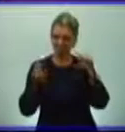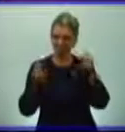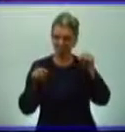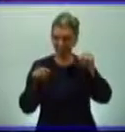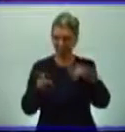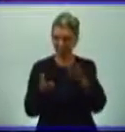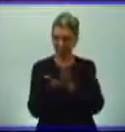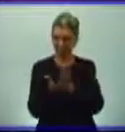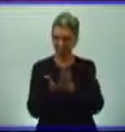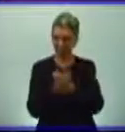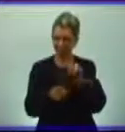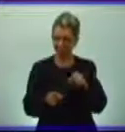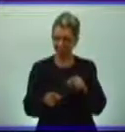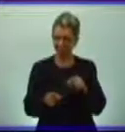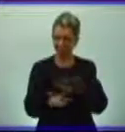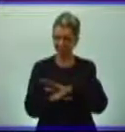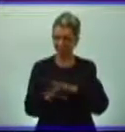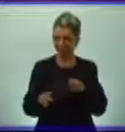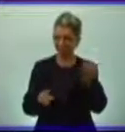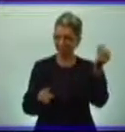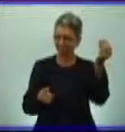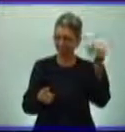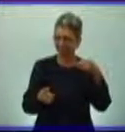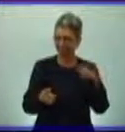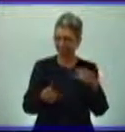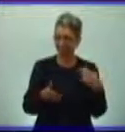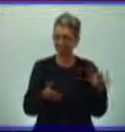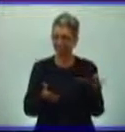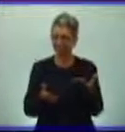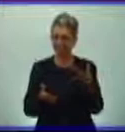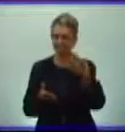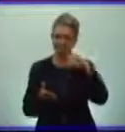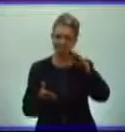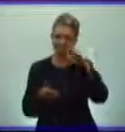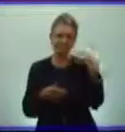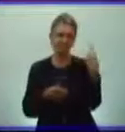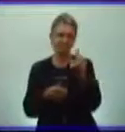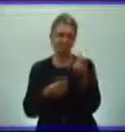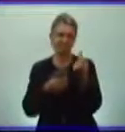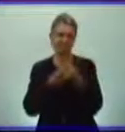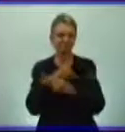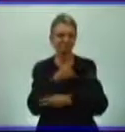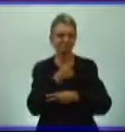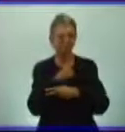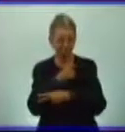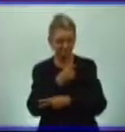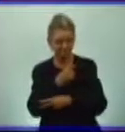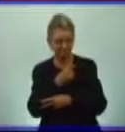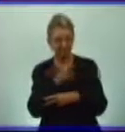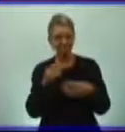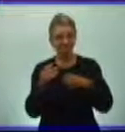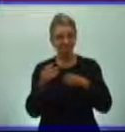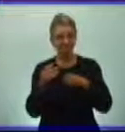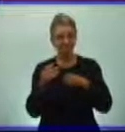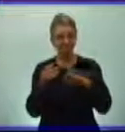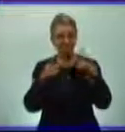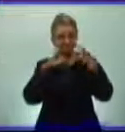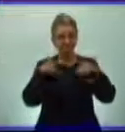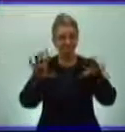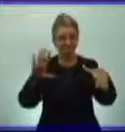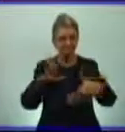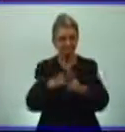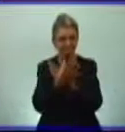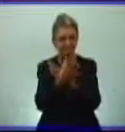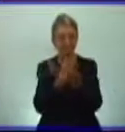de hoy. Como ya ustedes conocen, Cuba es nuestro país y tenemos símbolos y atributos que